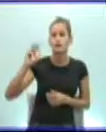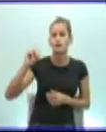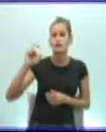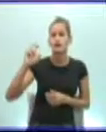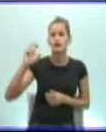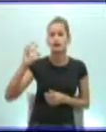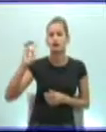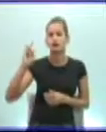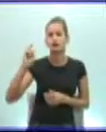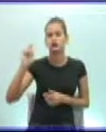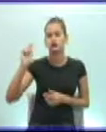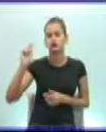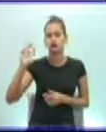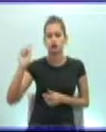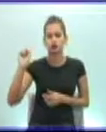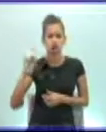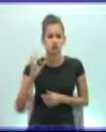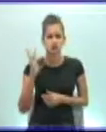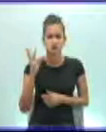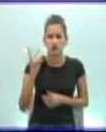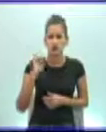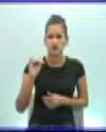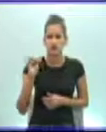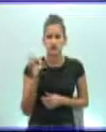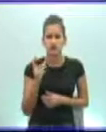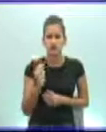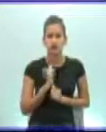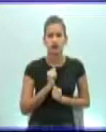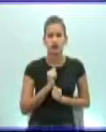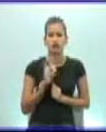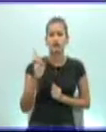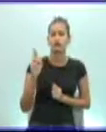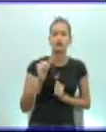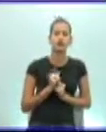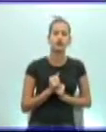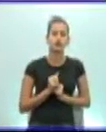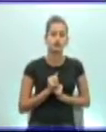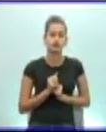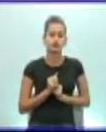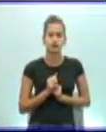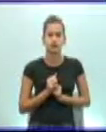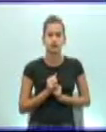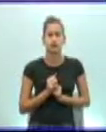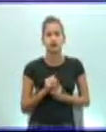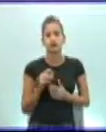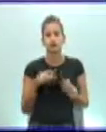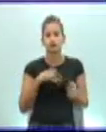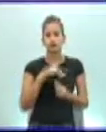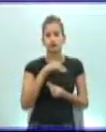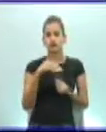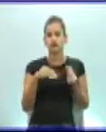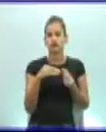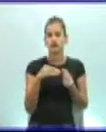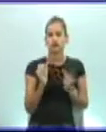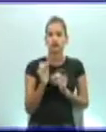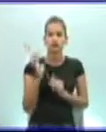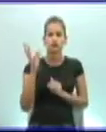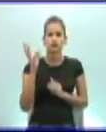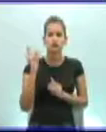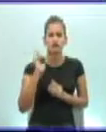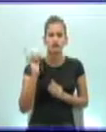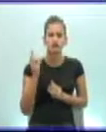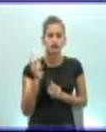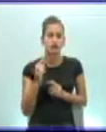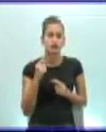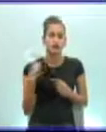racionales. Recuerden que 3 sería la parte entera y 1/4 sería la parte fraccionaria. Y si lo convirtiéramos en fracción, deberíamos multiplicar